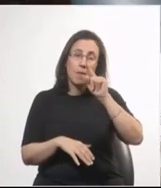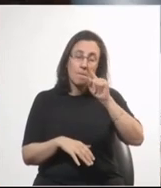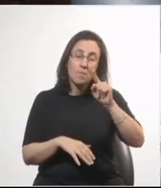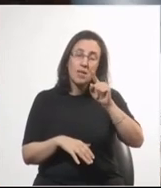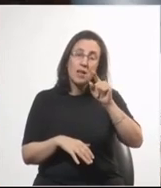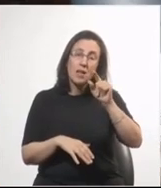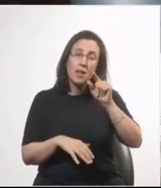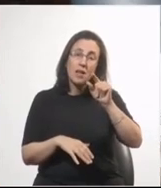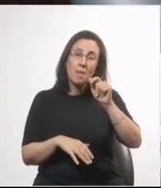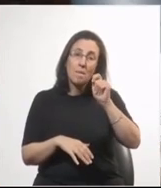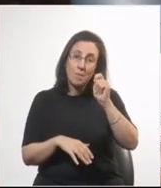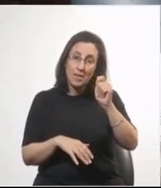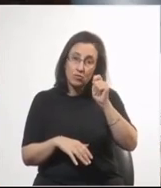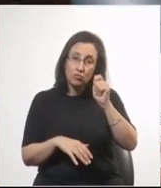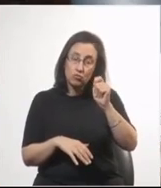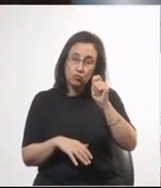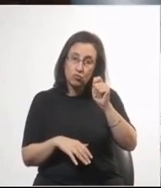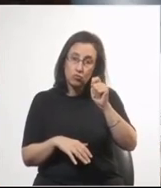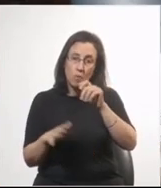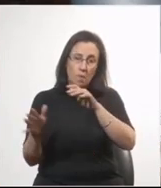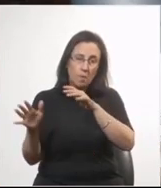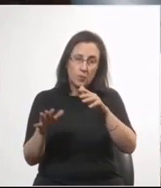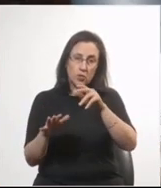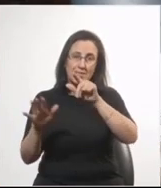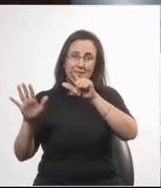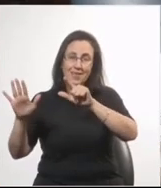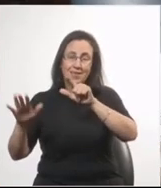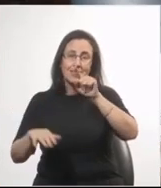2.930.701 millones de pesos o